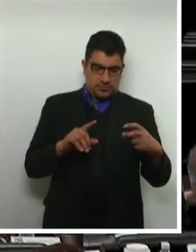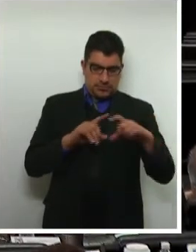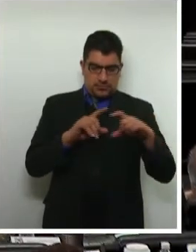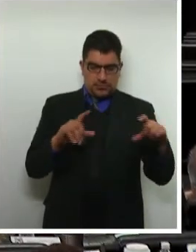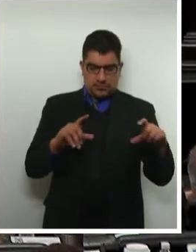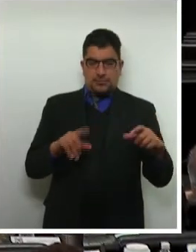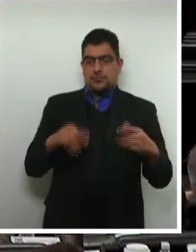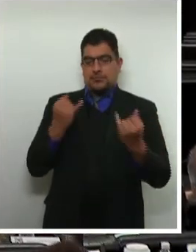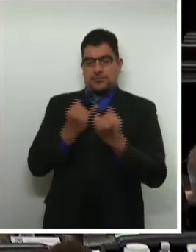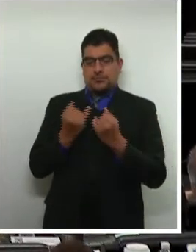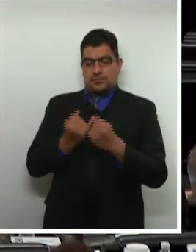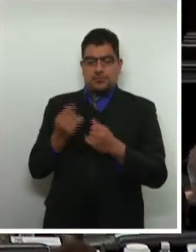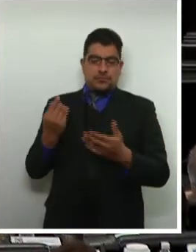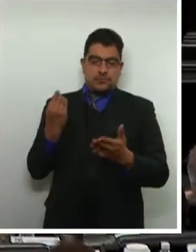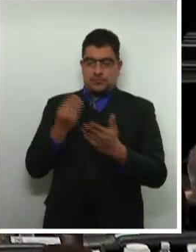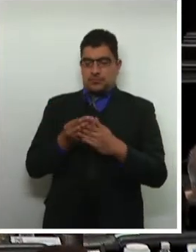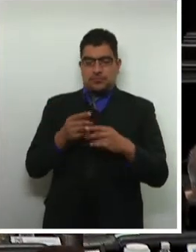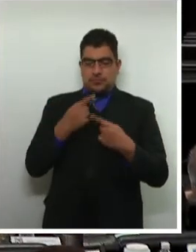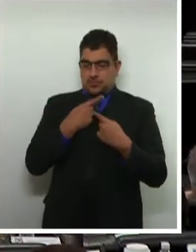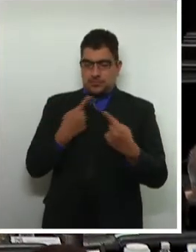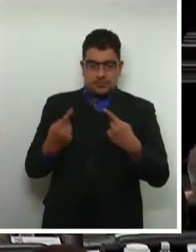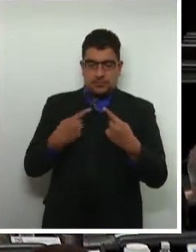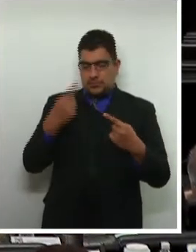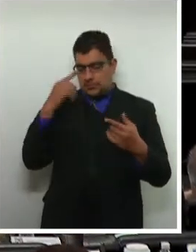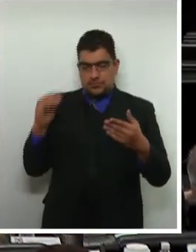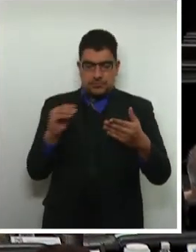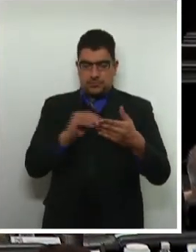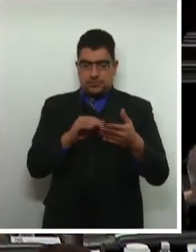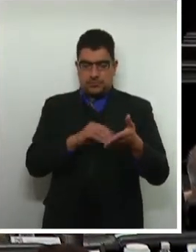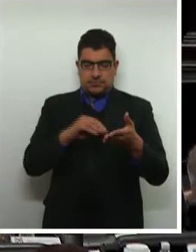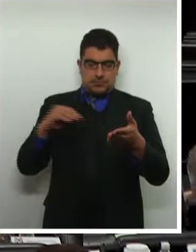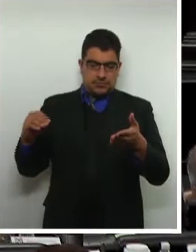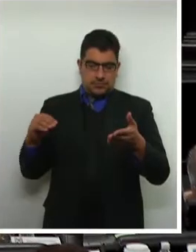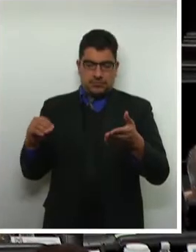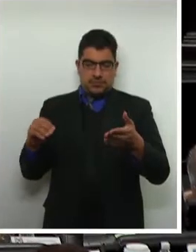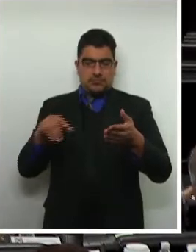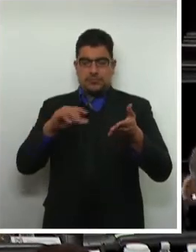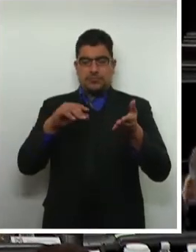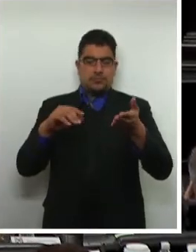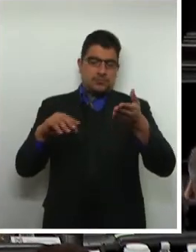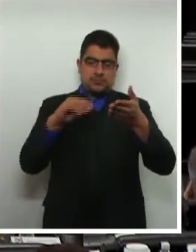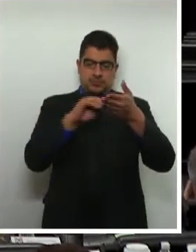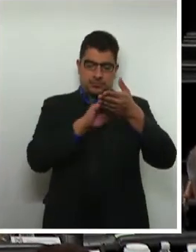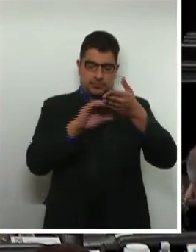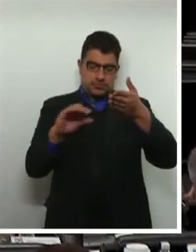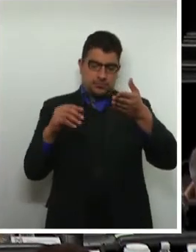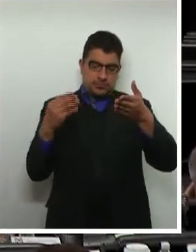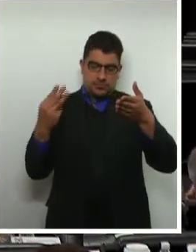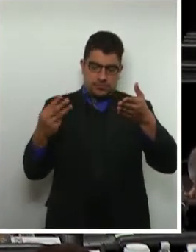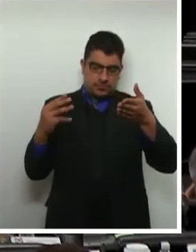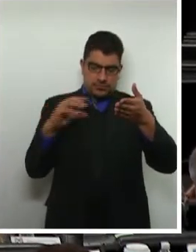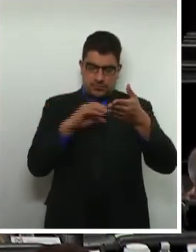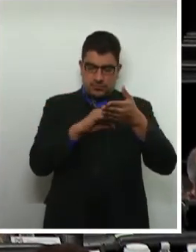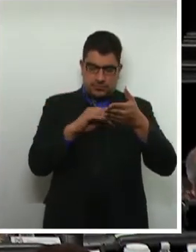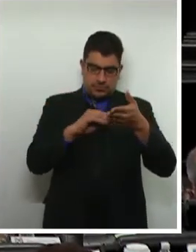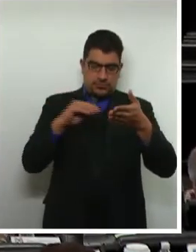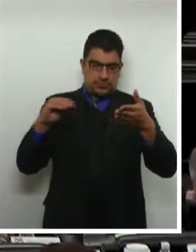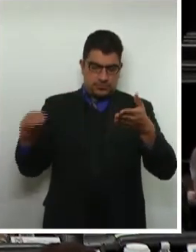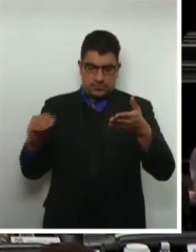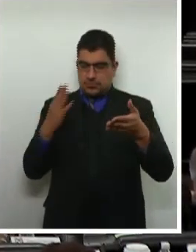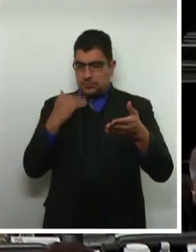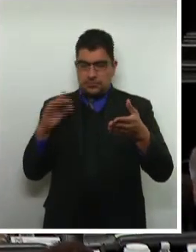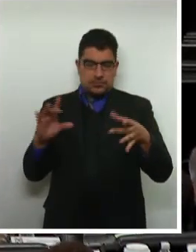la propuesta de la mesa de consulta para retirar el último párrafo del numeral 3 que no